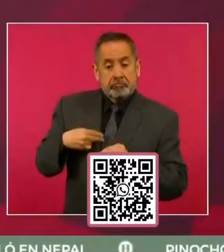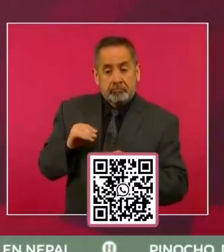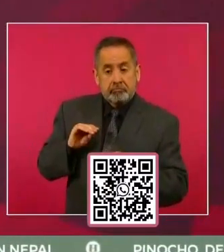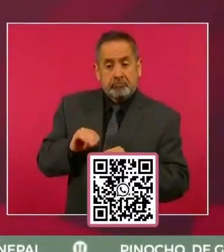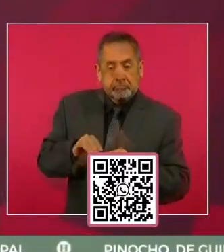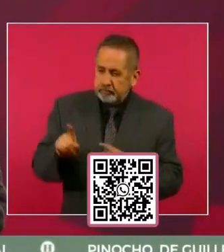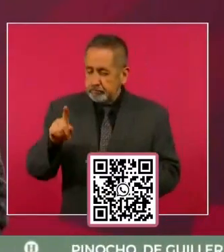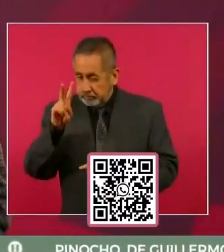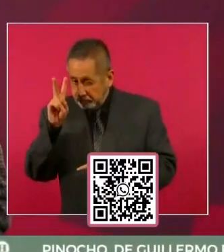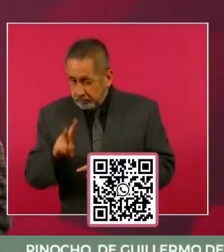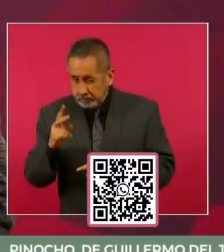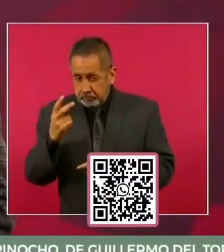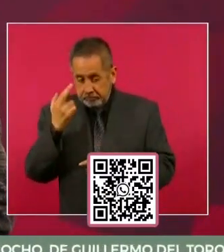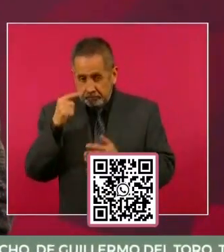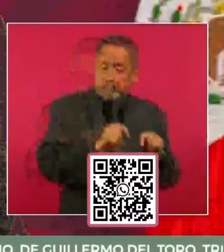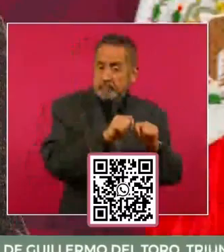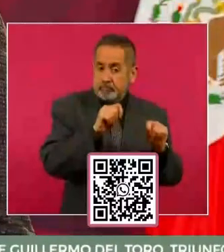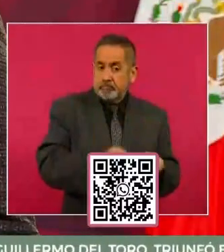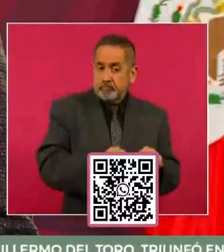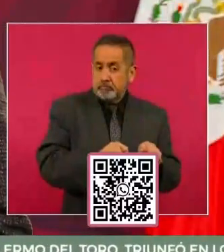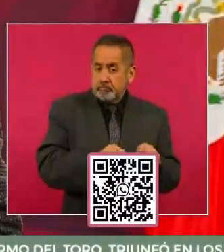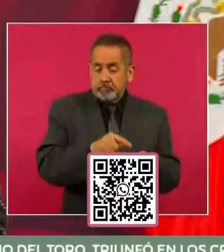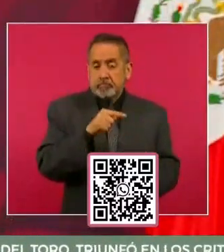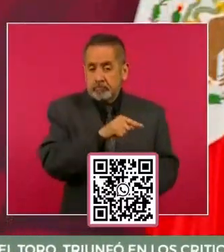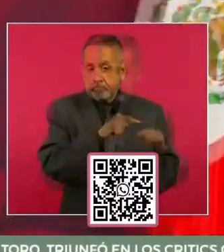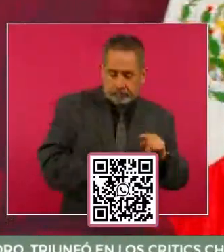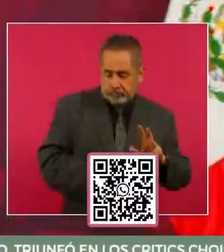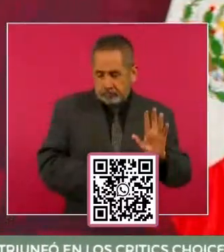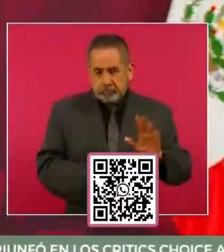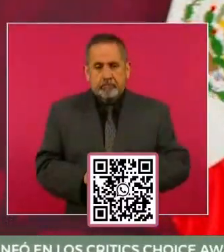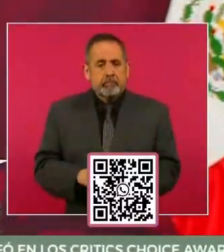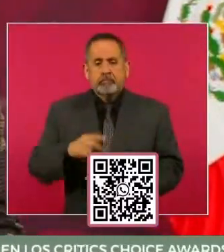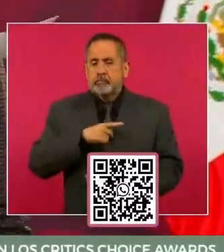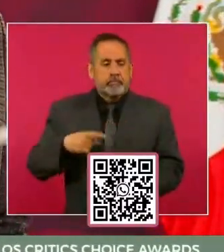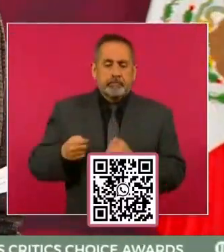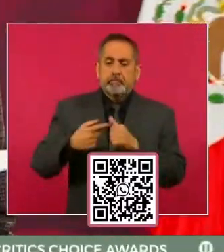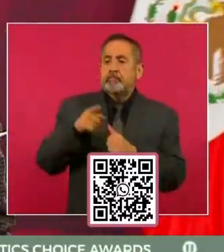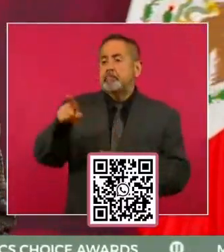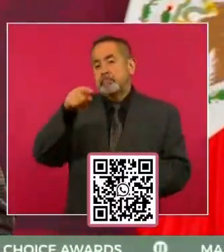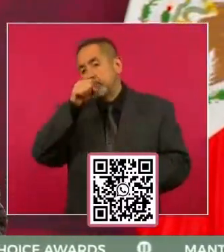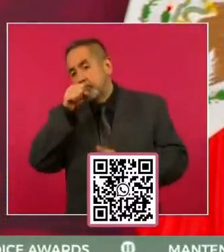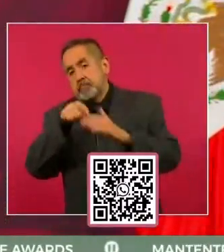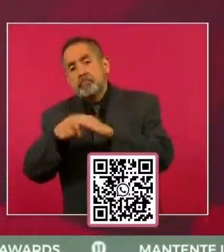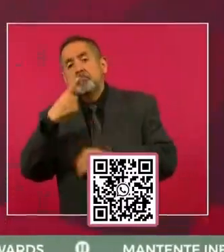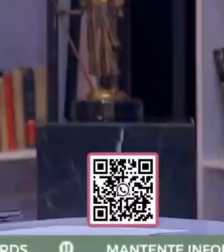es motivo para anular el título profesional, tiene que presentar la denuncia.